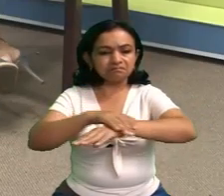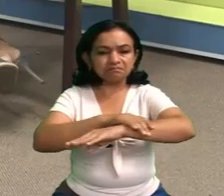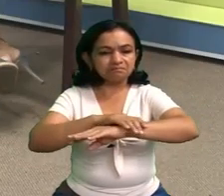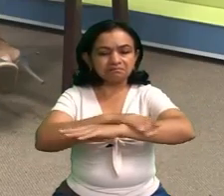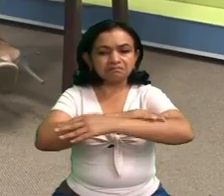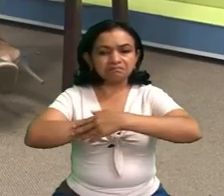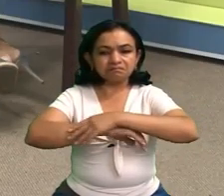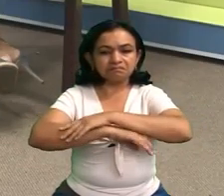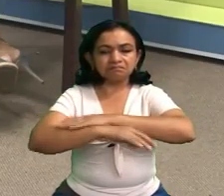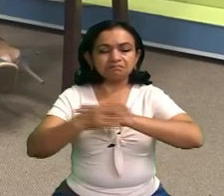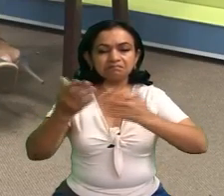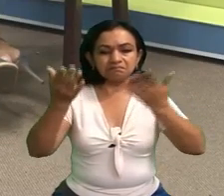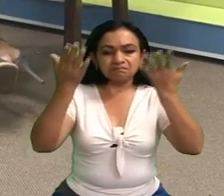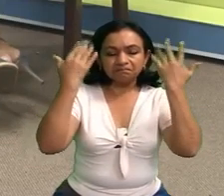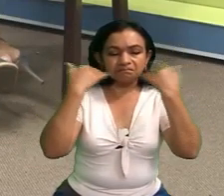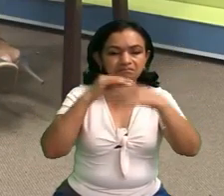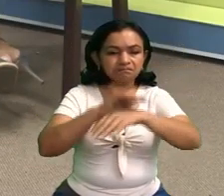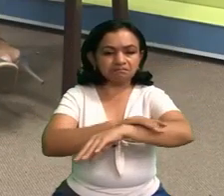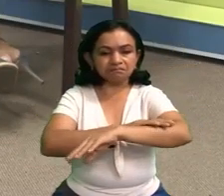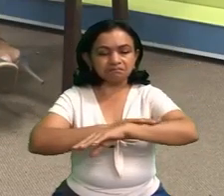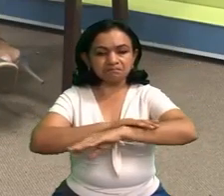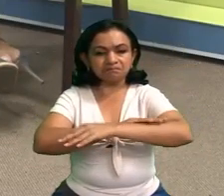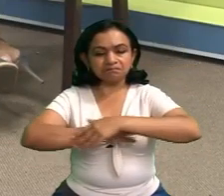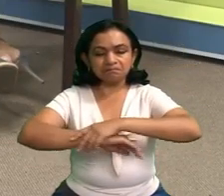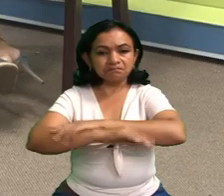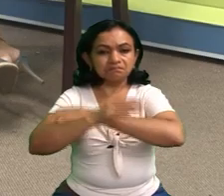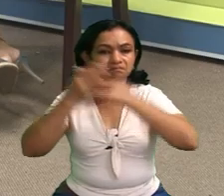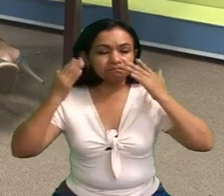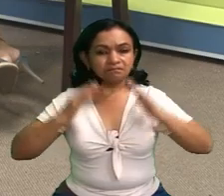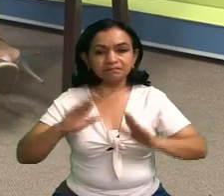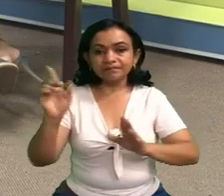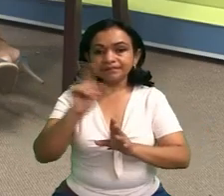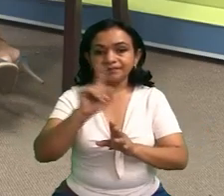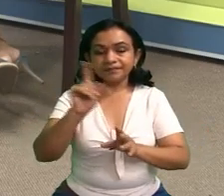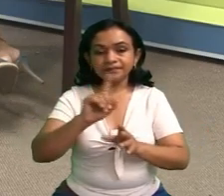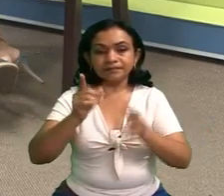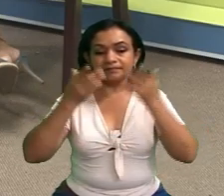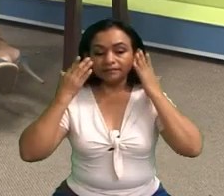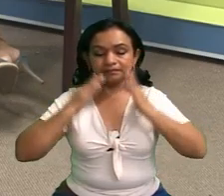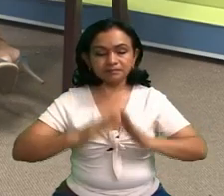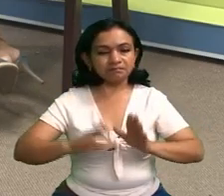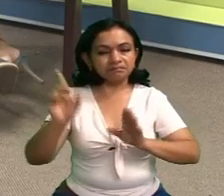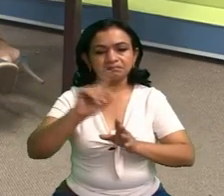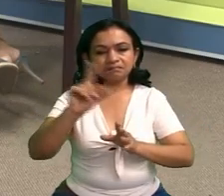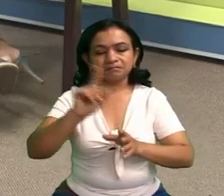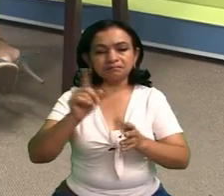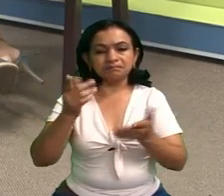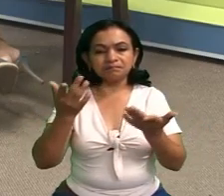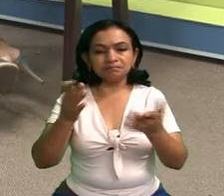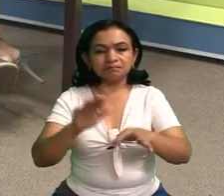la cultura de salir del baño y encremarnos completamente desde el cuello hasta los pies. Porque